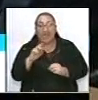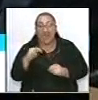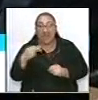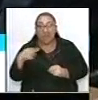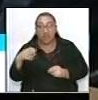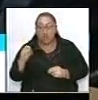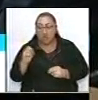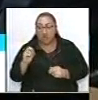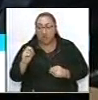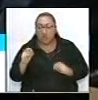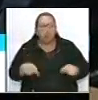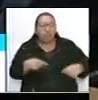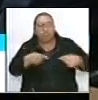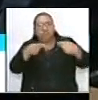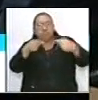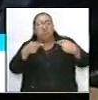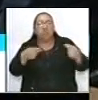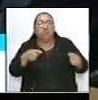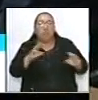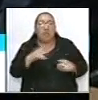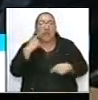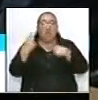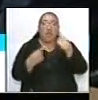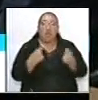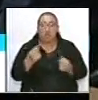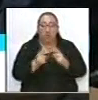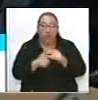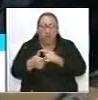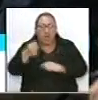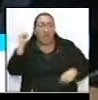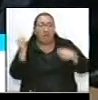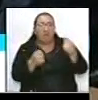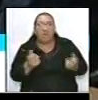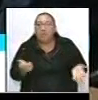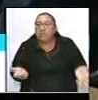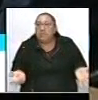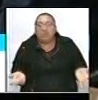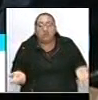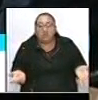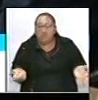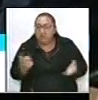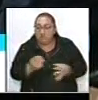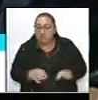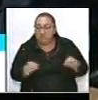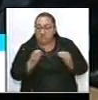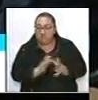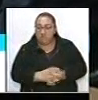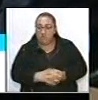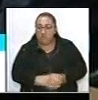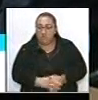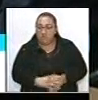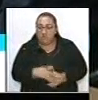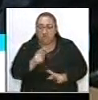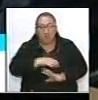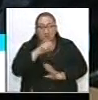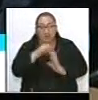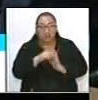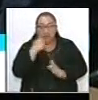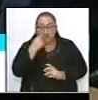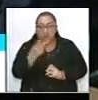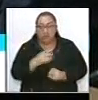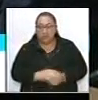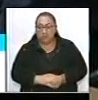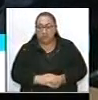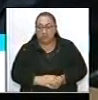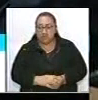prácticamente enfrentando a los delincuentes con armas. Entonces, es muy importante este proyecto porque